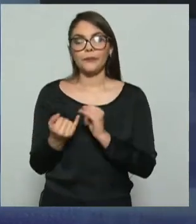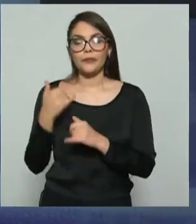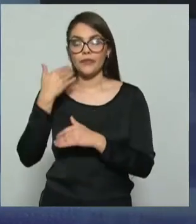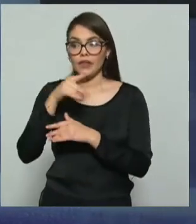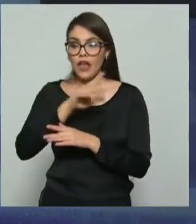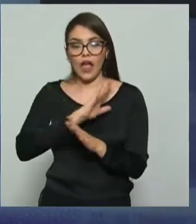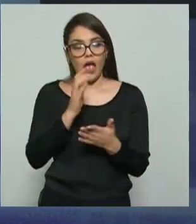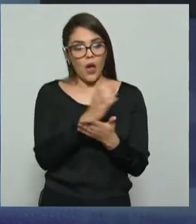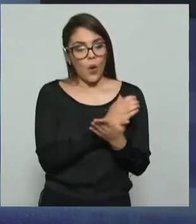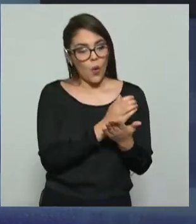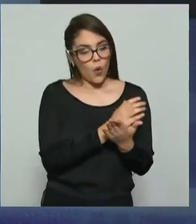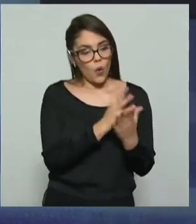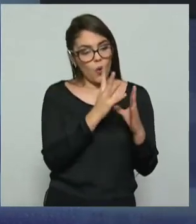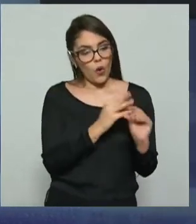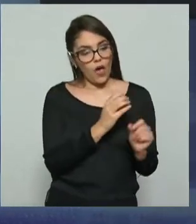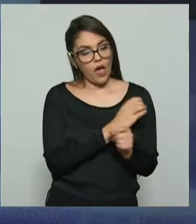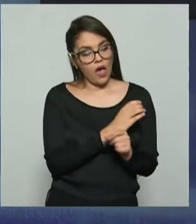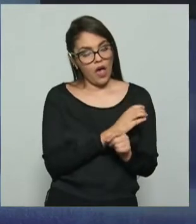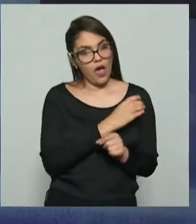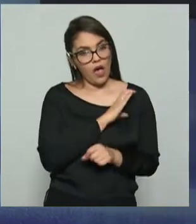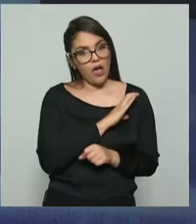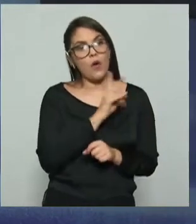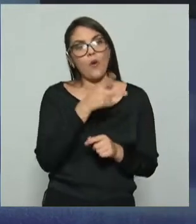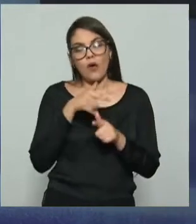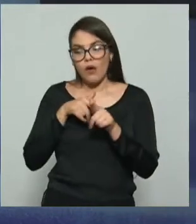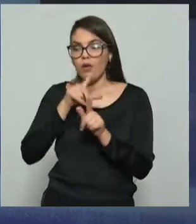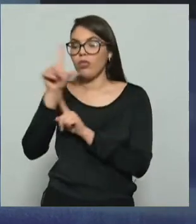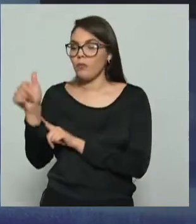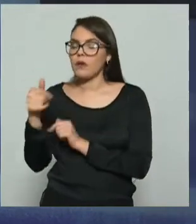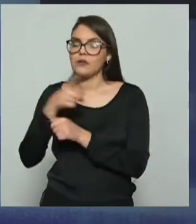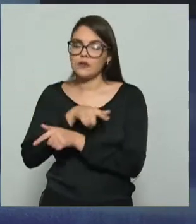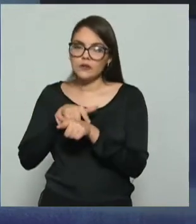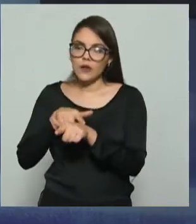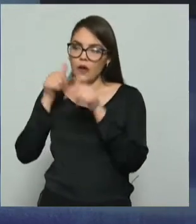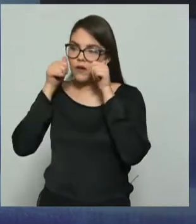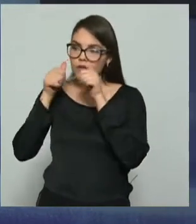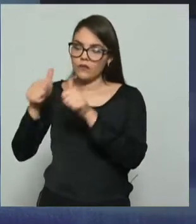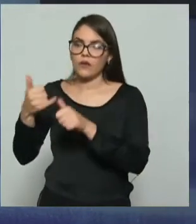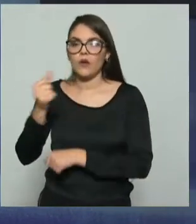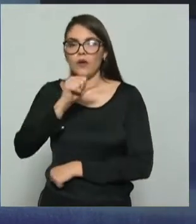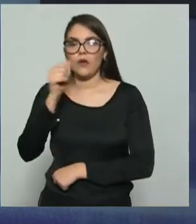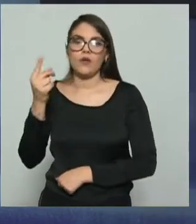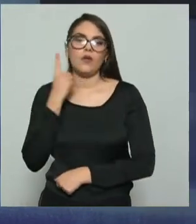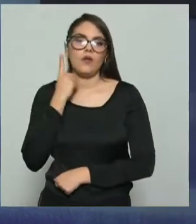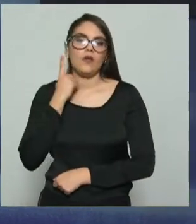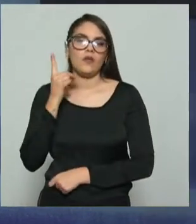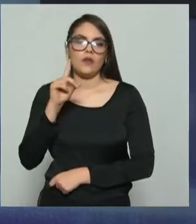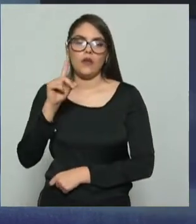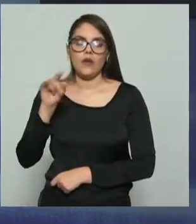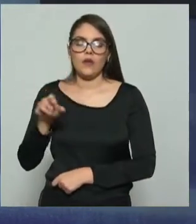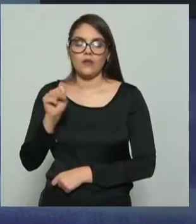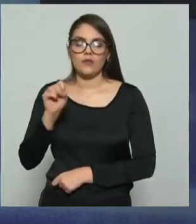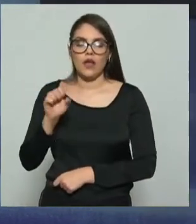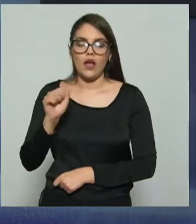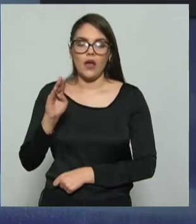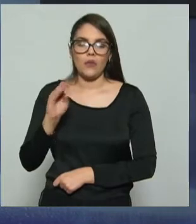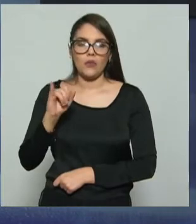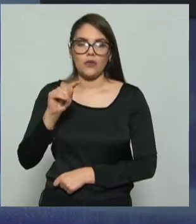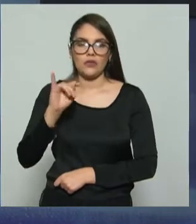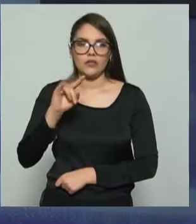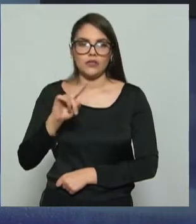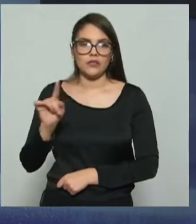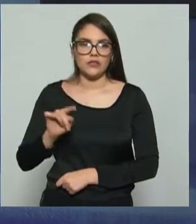la rehabilitación del cáncer. Tenemos al diputado José Aboitizaro, quien ha estado promoviendo una